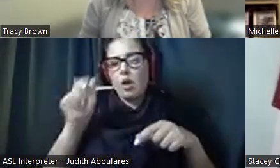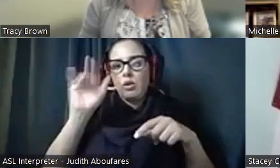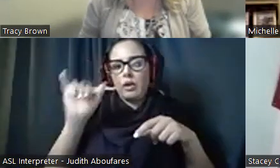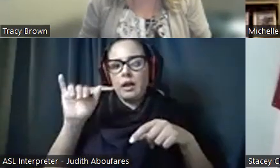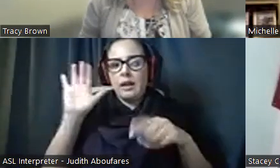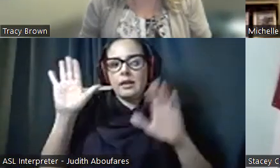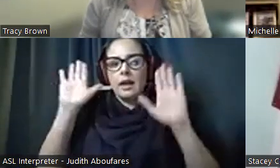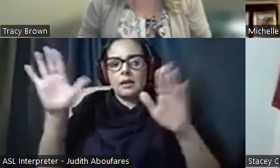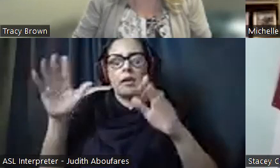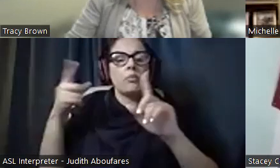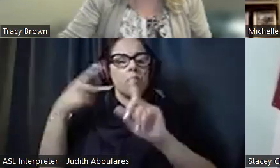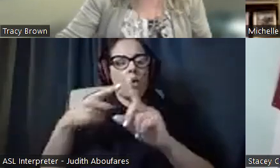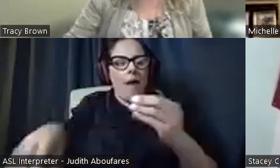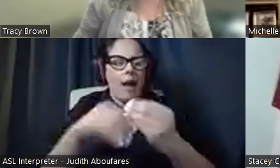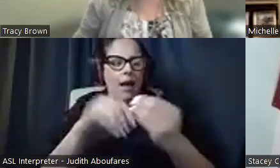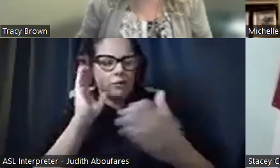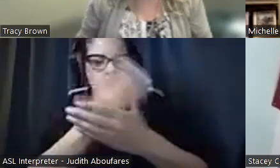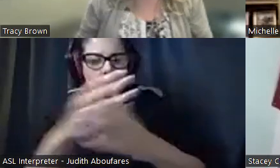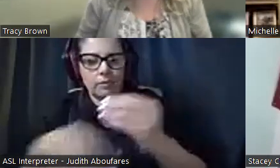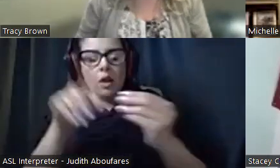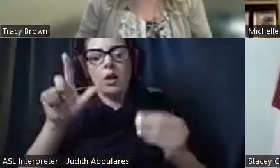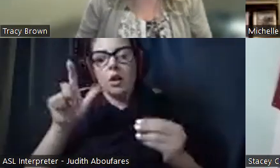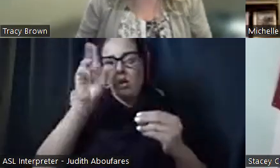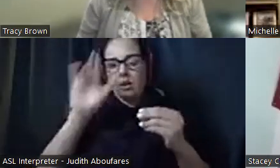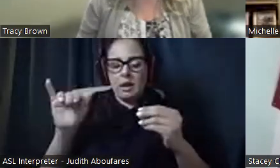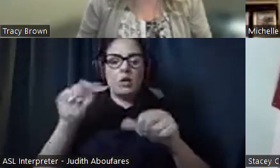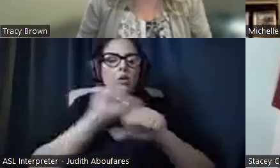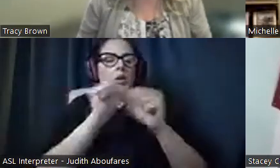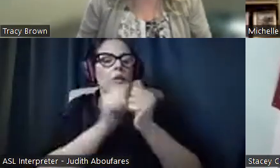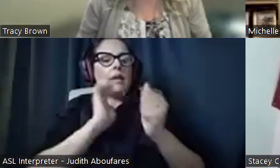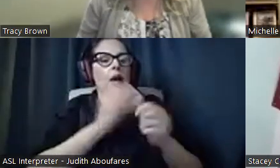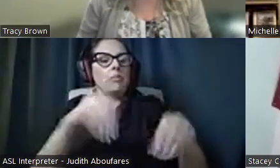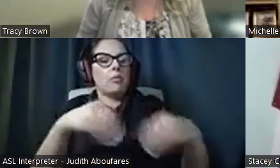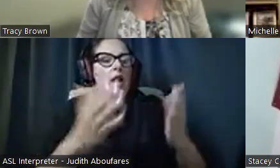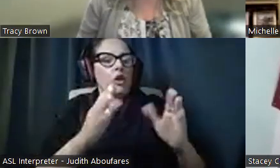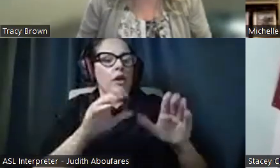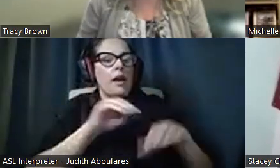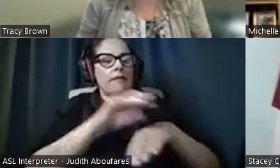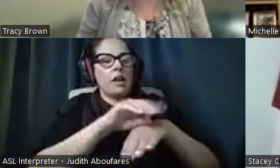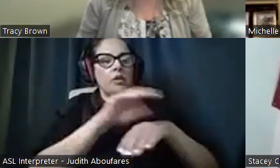Este es un punto excelente y déjenme intervenir acá trabajando con